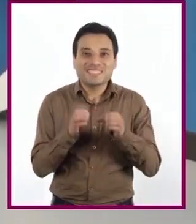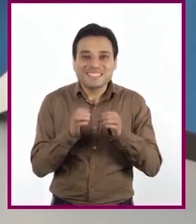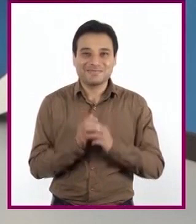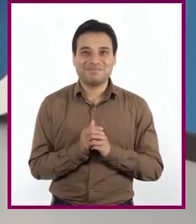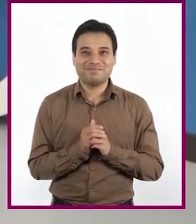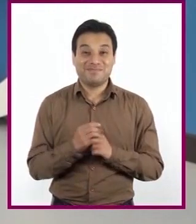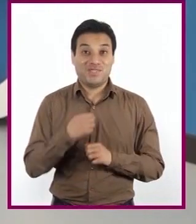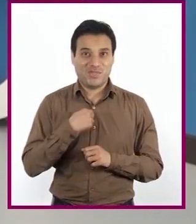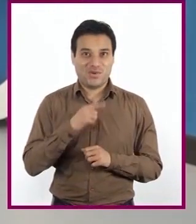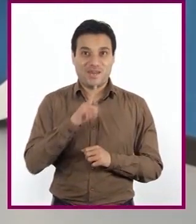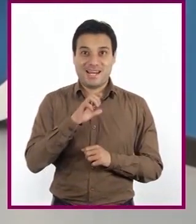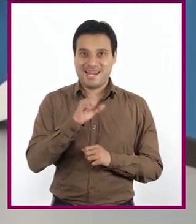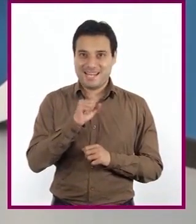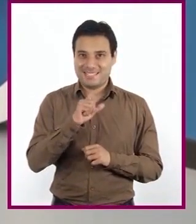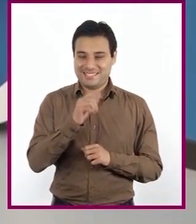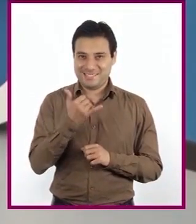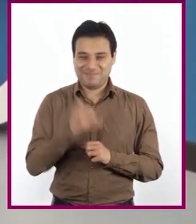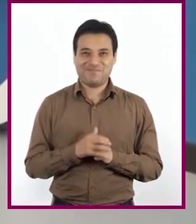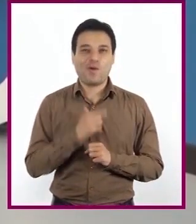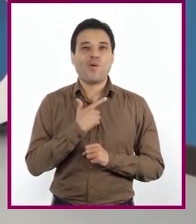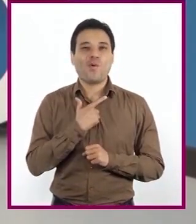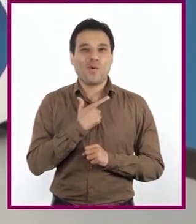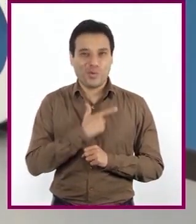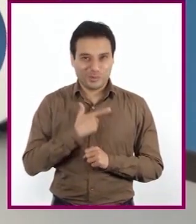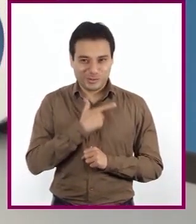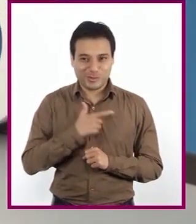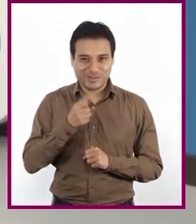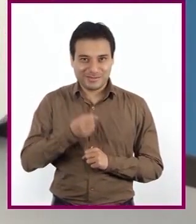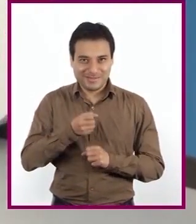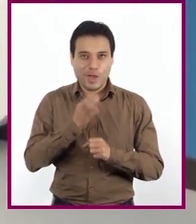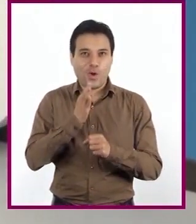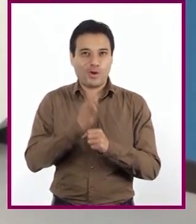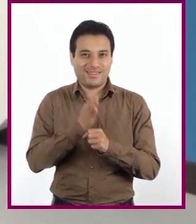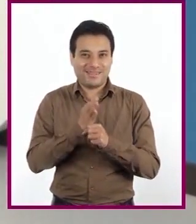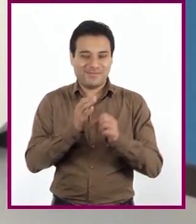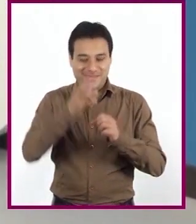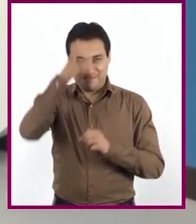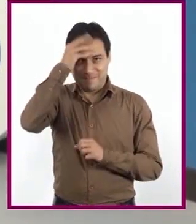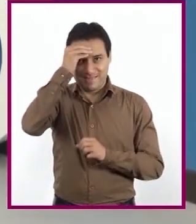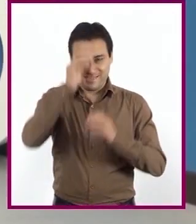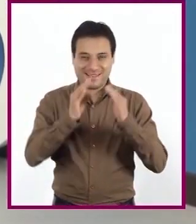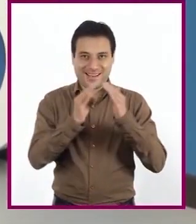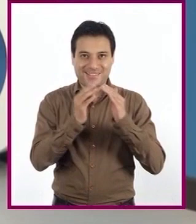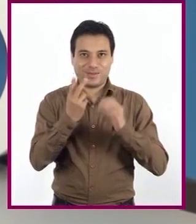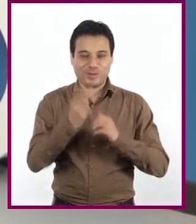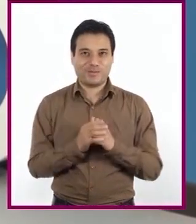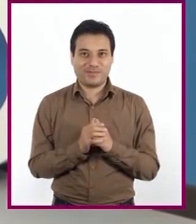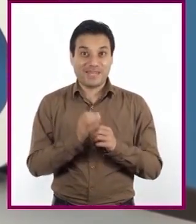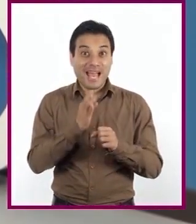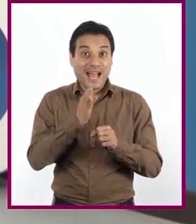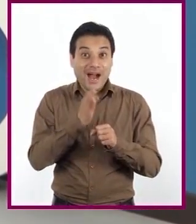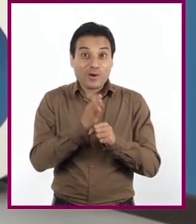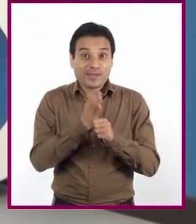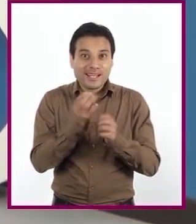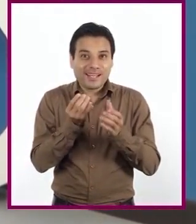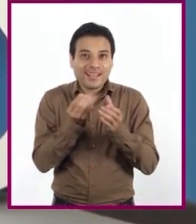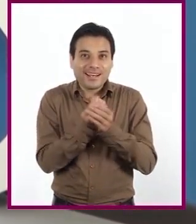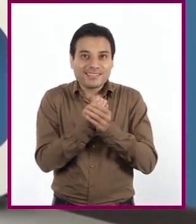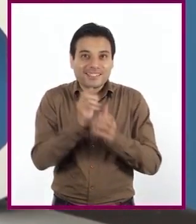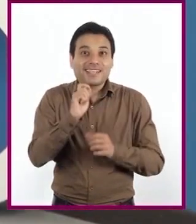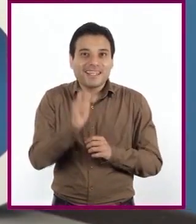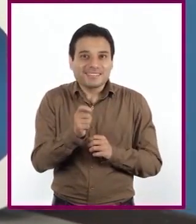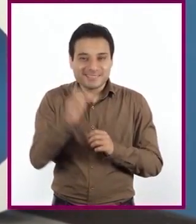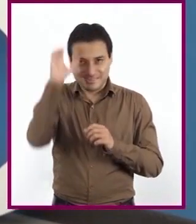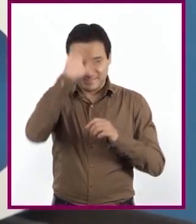Mendívil y es un gusto saludarles en otra emisión de Aprende en Casa 2. En esta ocasión tendremos una sesión de la asignatura de